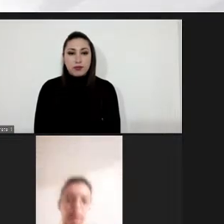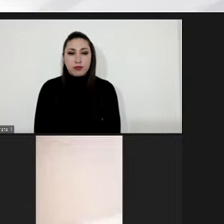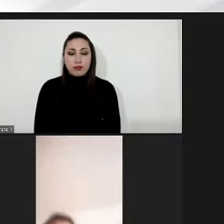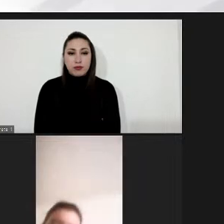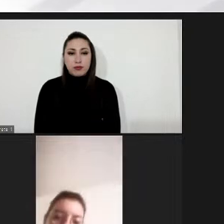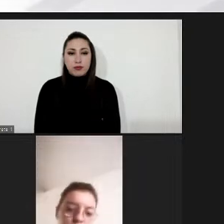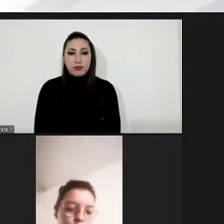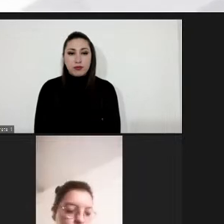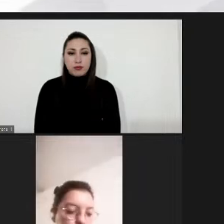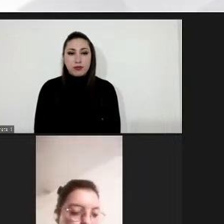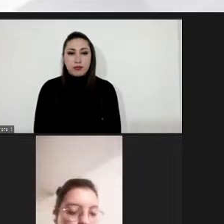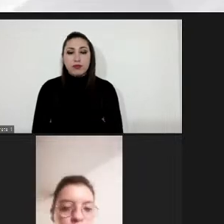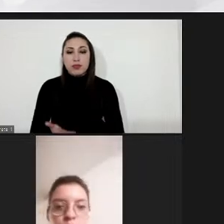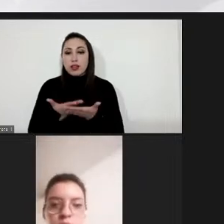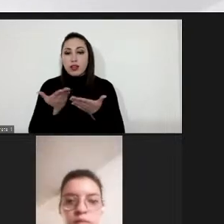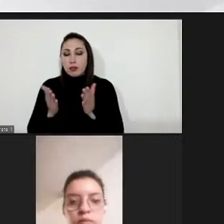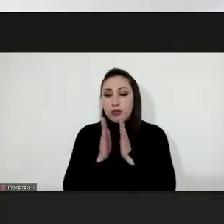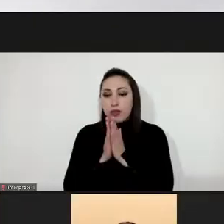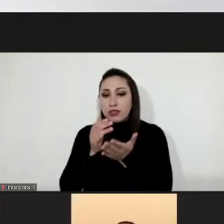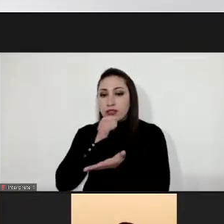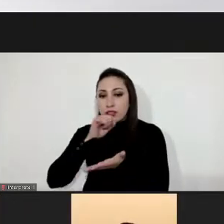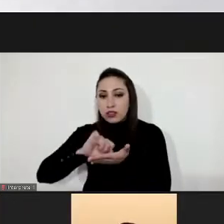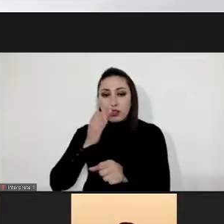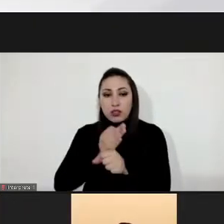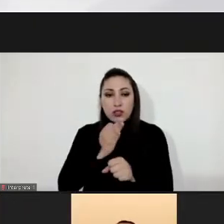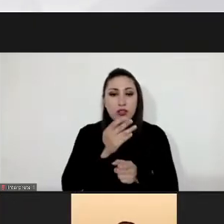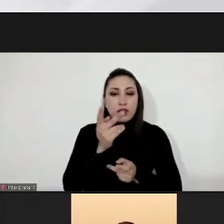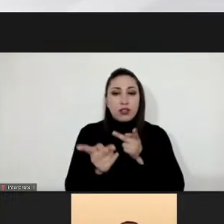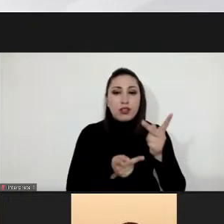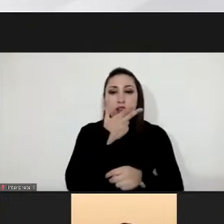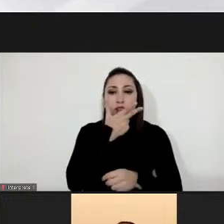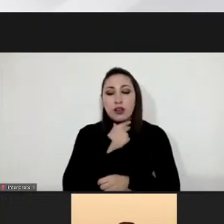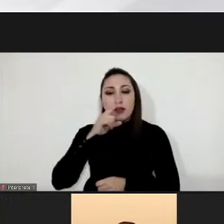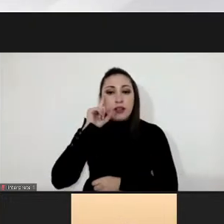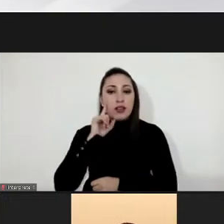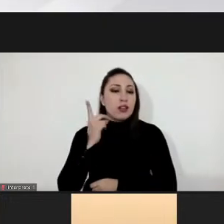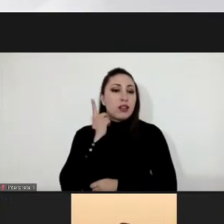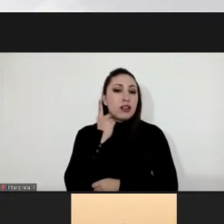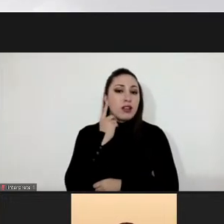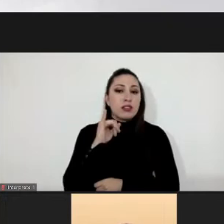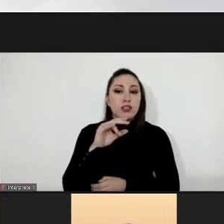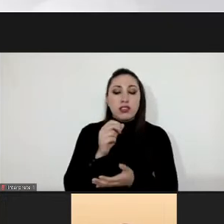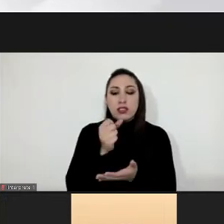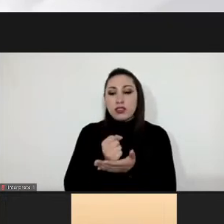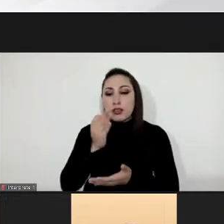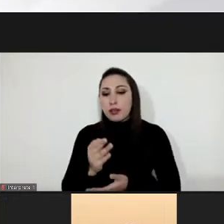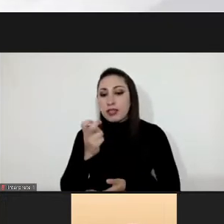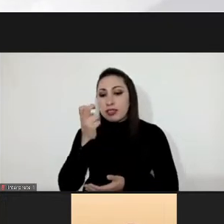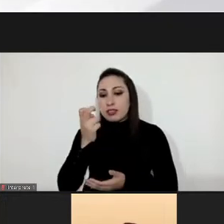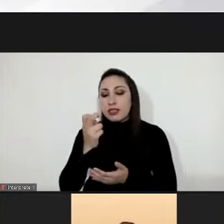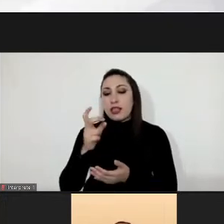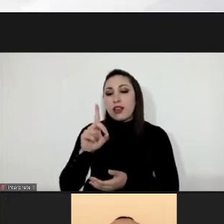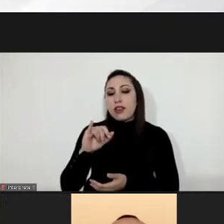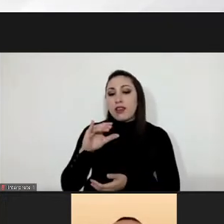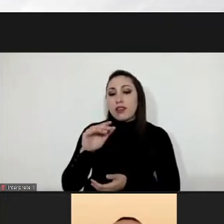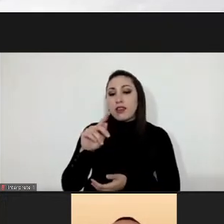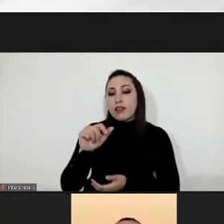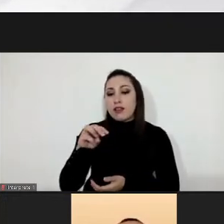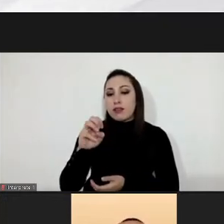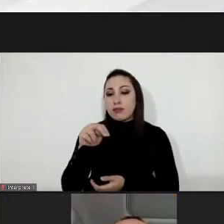Pido se consulte en votación nominal a las diputadas y diputados integrantes si es de aprobarse el proyecto de dictamen puesto a su